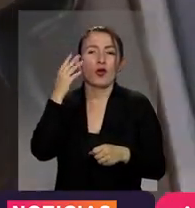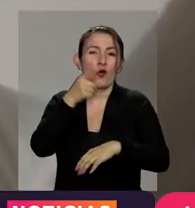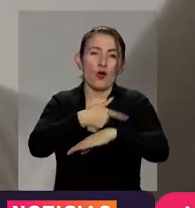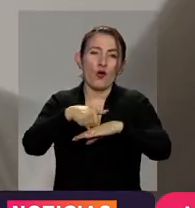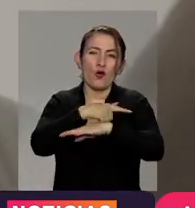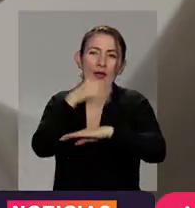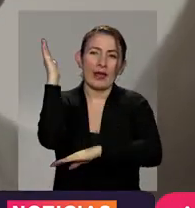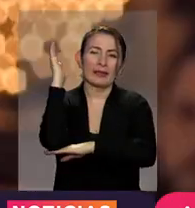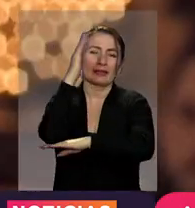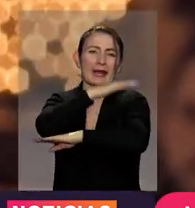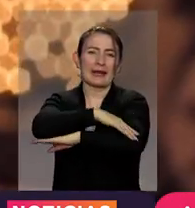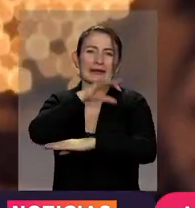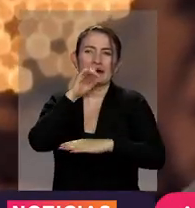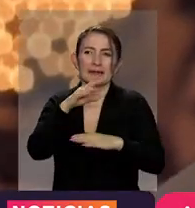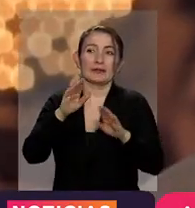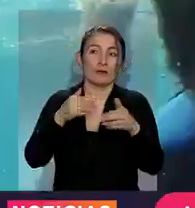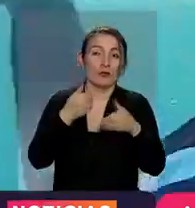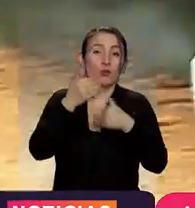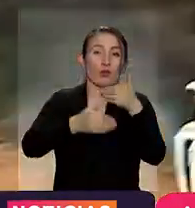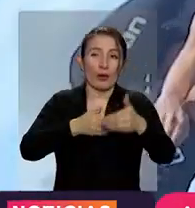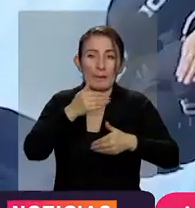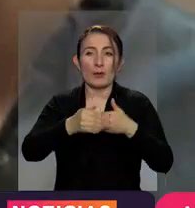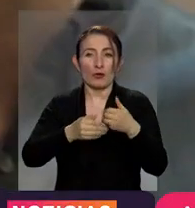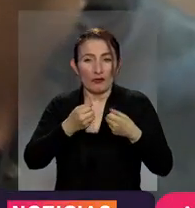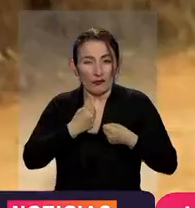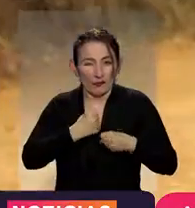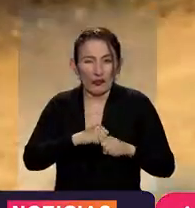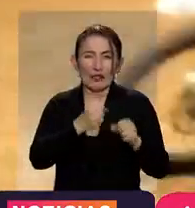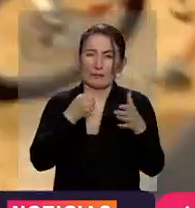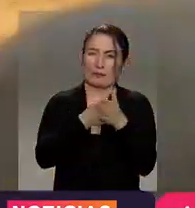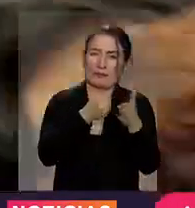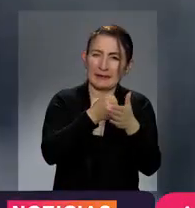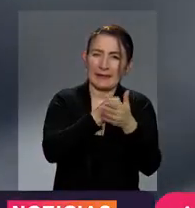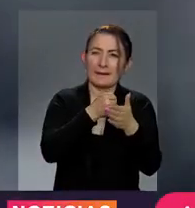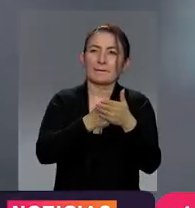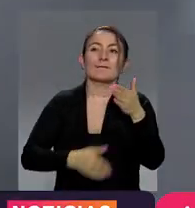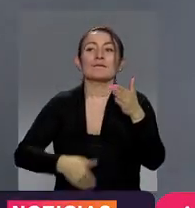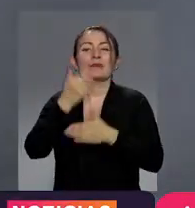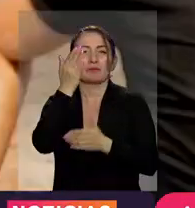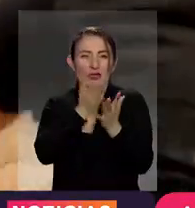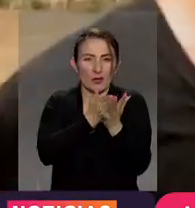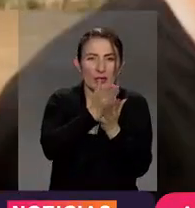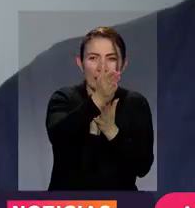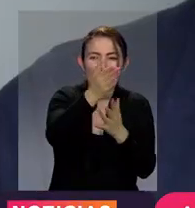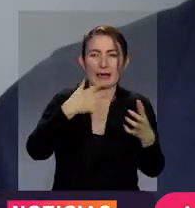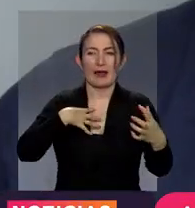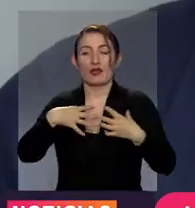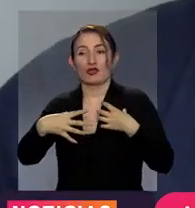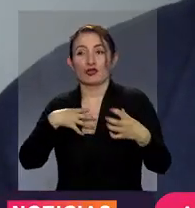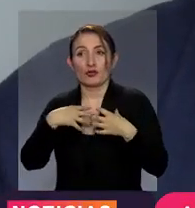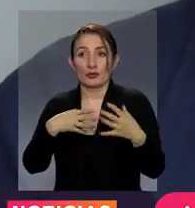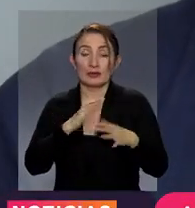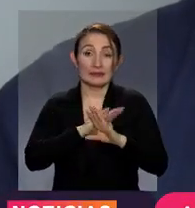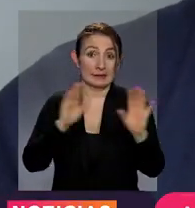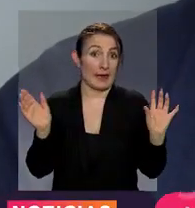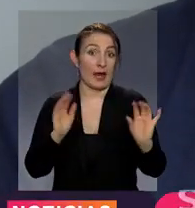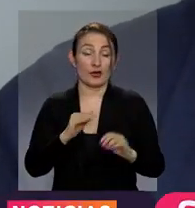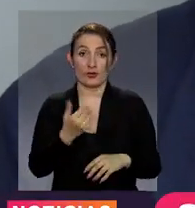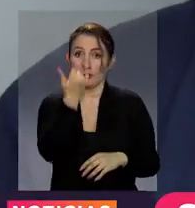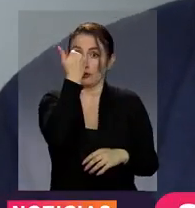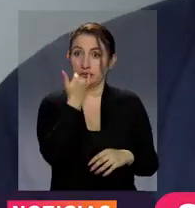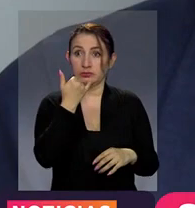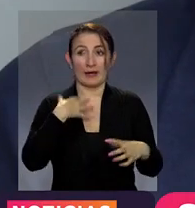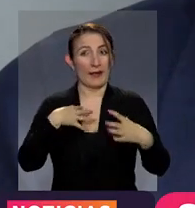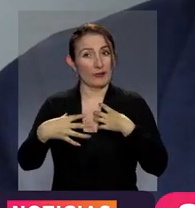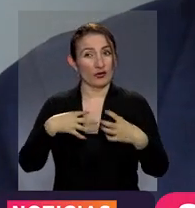que el sector audiovisual le abrió con mucho esfuerzo y persistencia logró empezar su carrera como actor y finalmente puede estar frente a cámara como